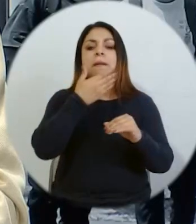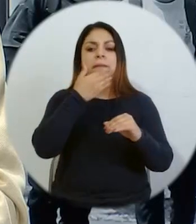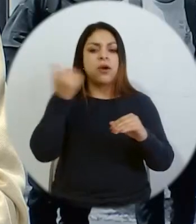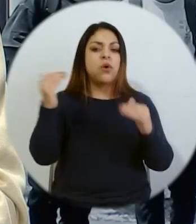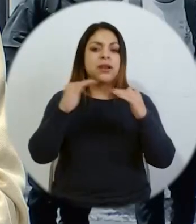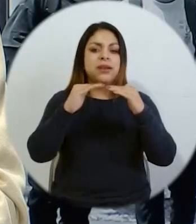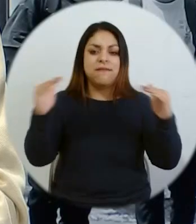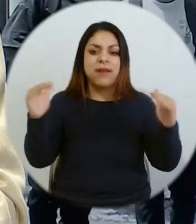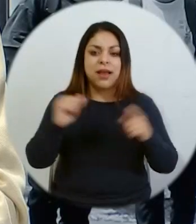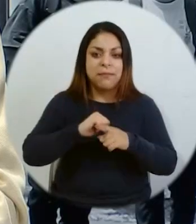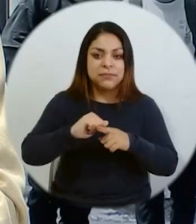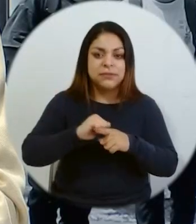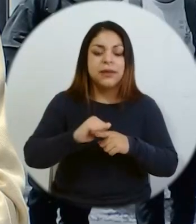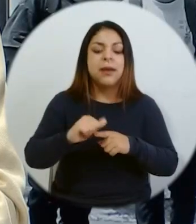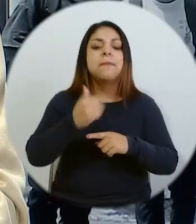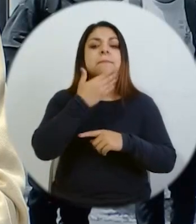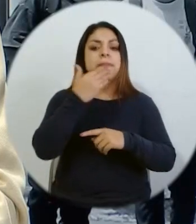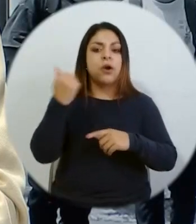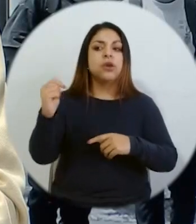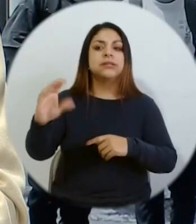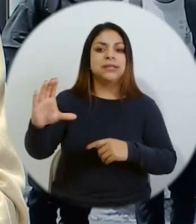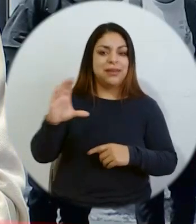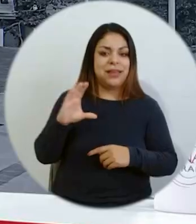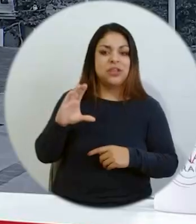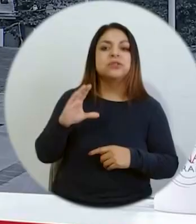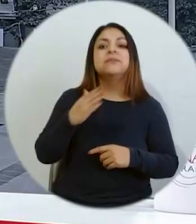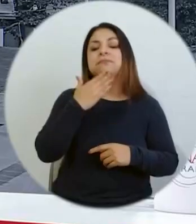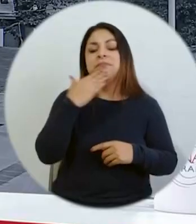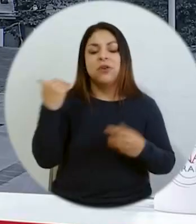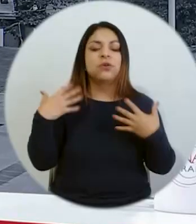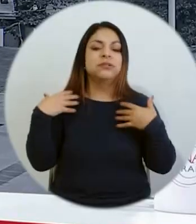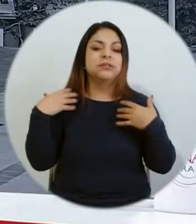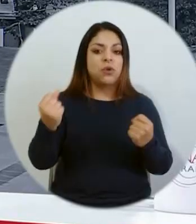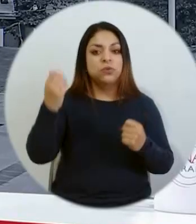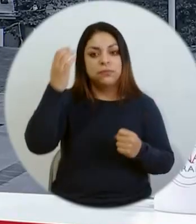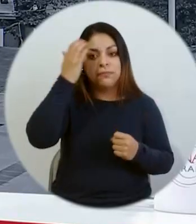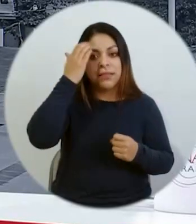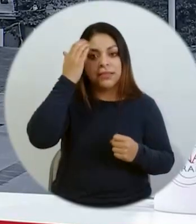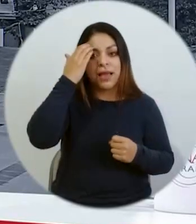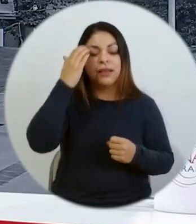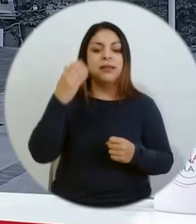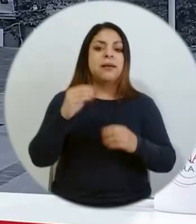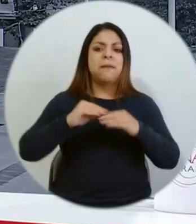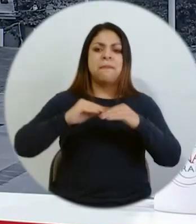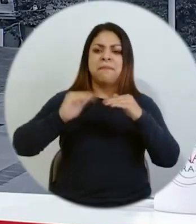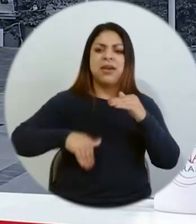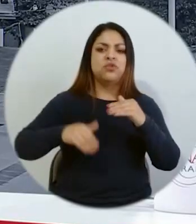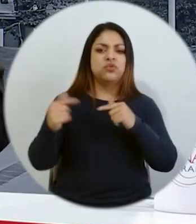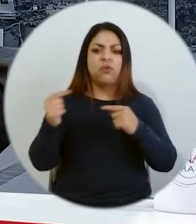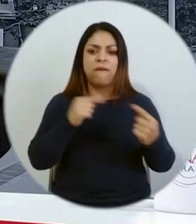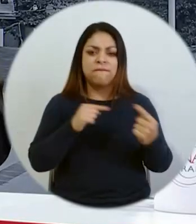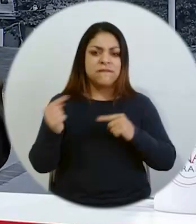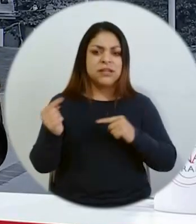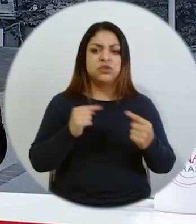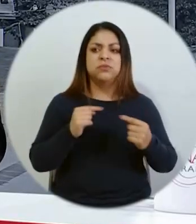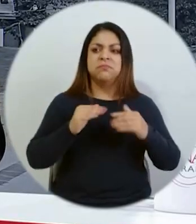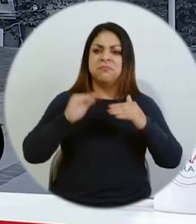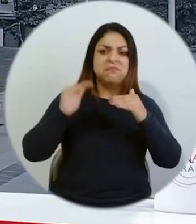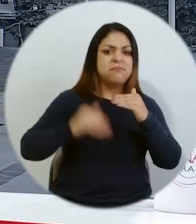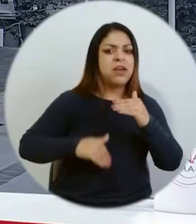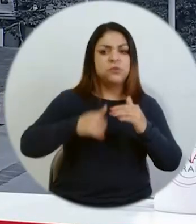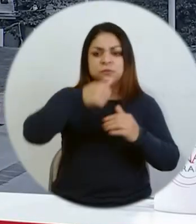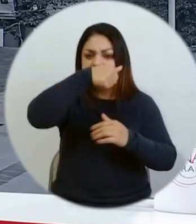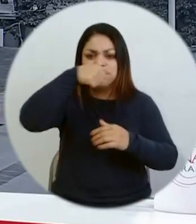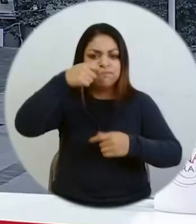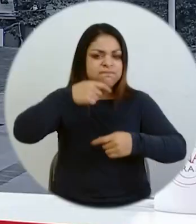nivel de capacitación, tienen mejores ingresos, pero también tienen mejor salud mental, tienen menos conflictos con la ley, menos problemas de